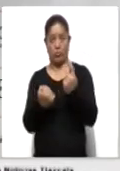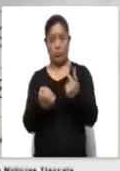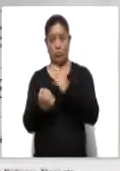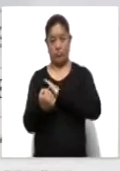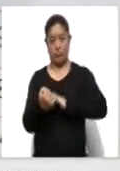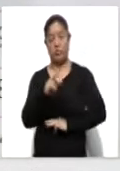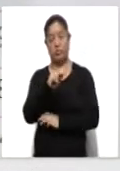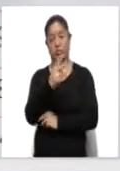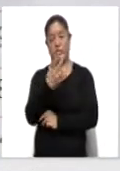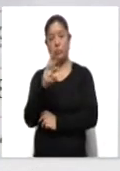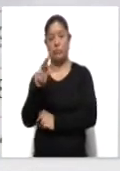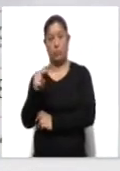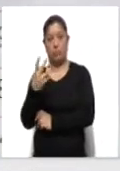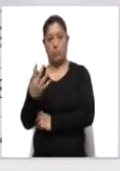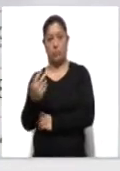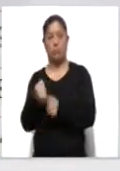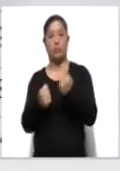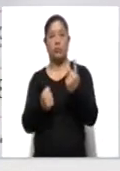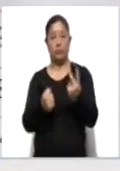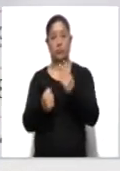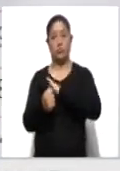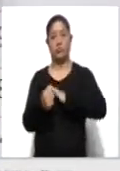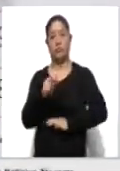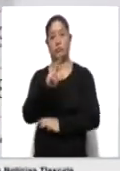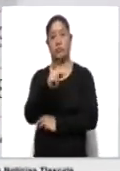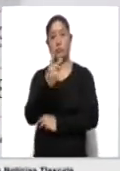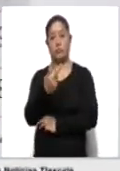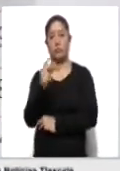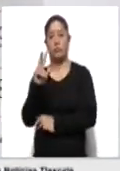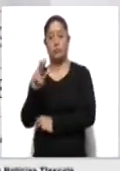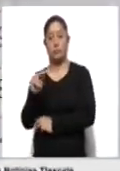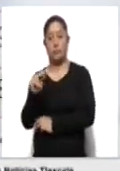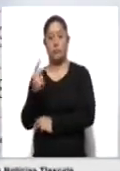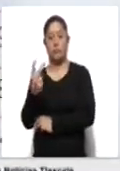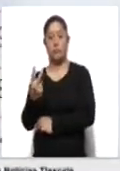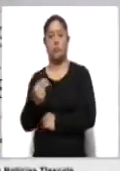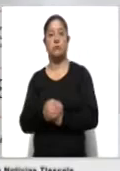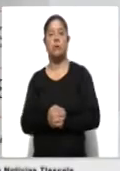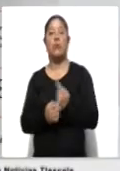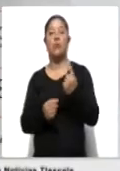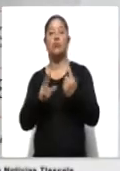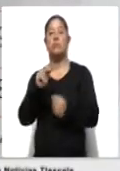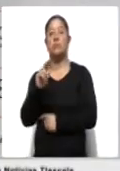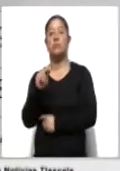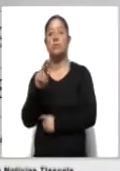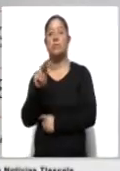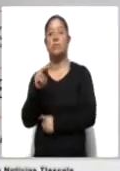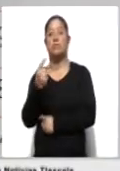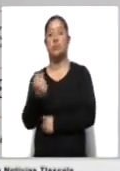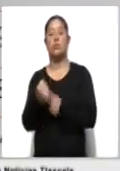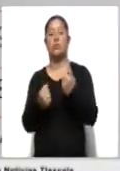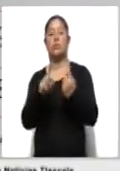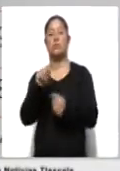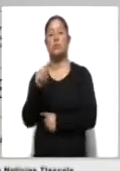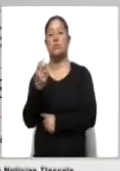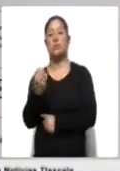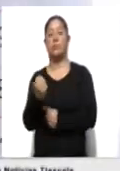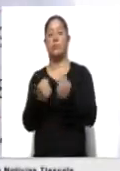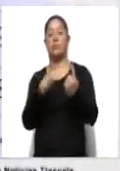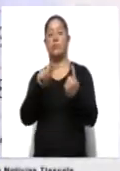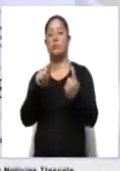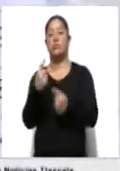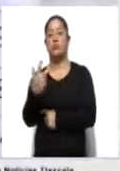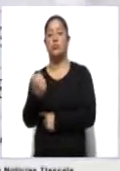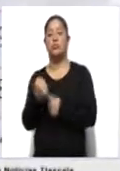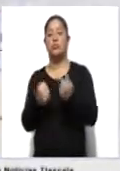84, Cuajomulco y Nopalucan 82, Tequesquitla 81, Huatzinco 79, Axocomanitla 78,